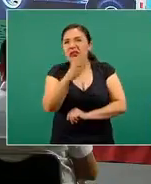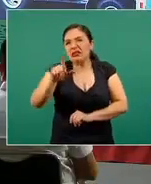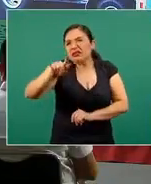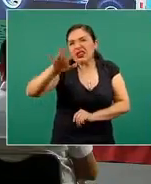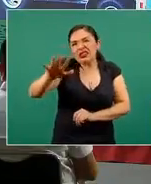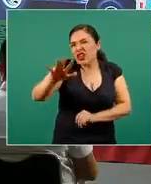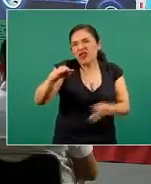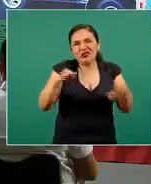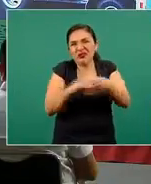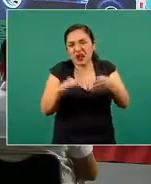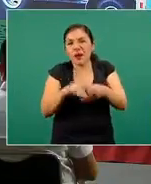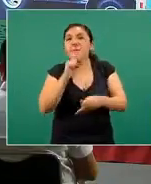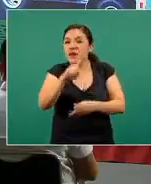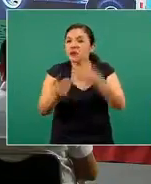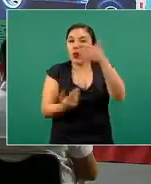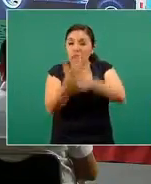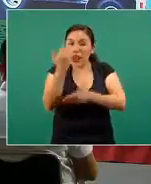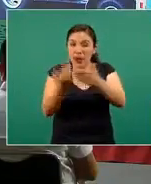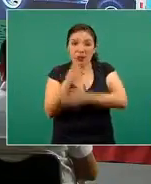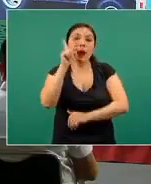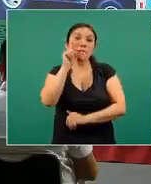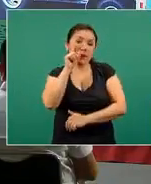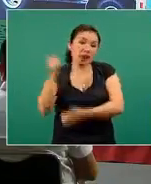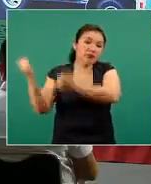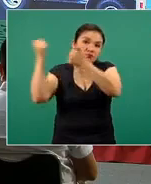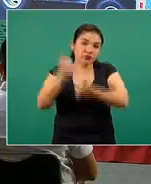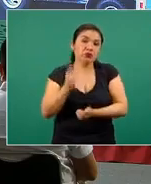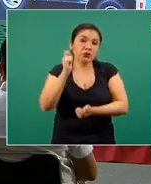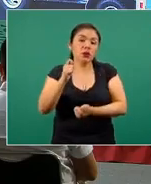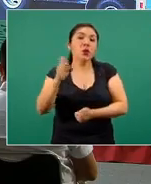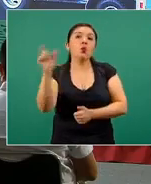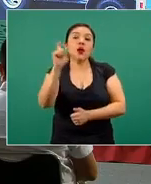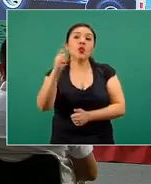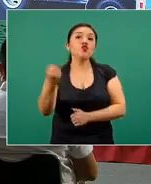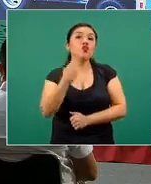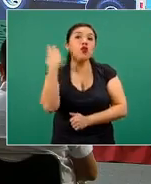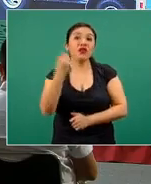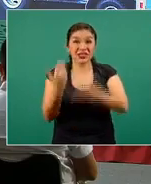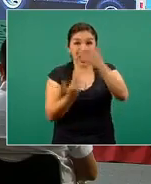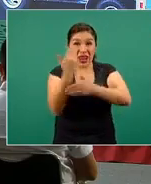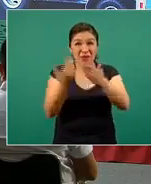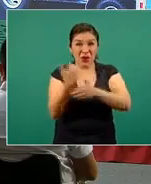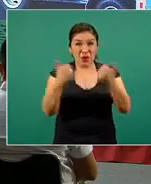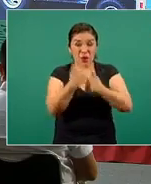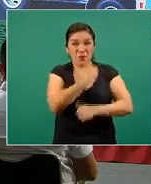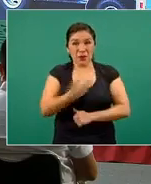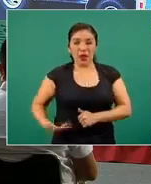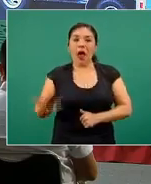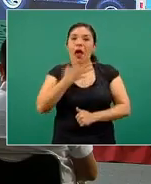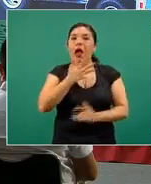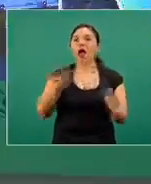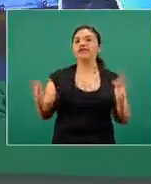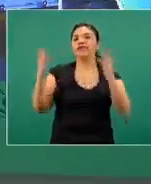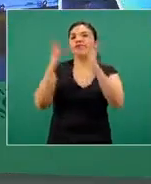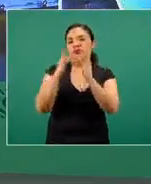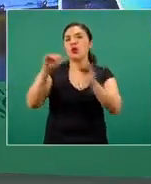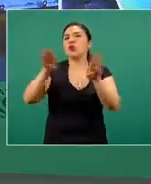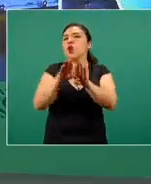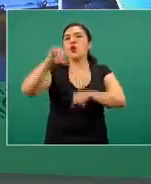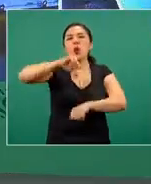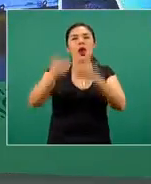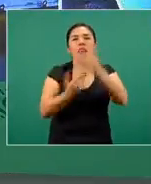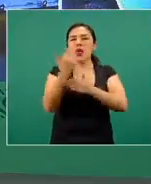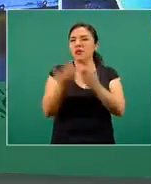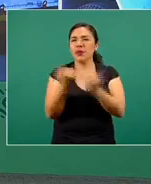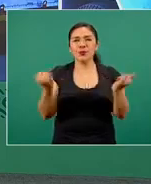375,000 también en la mañana. Se presentará en el curso de la conferencia matutina en el enlace directo como se hizo esta